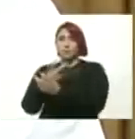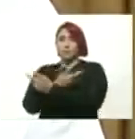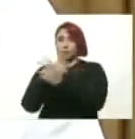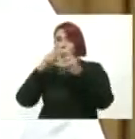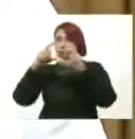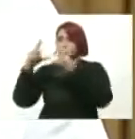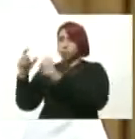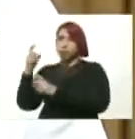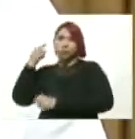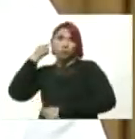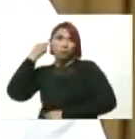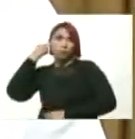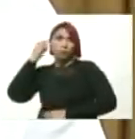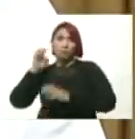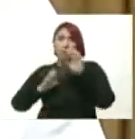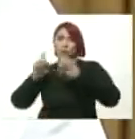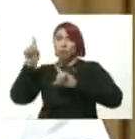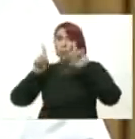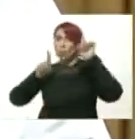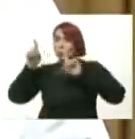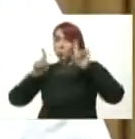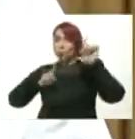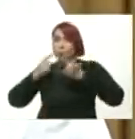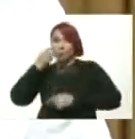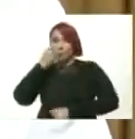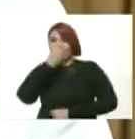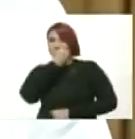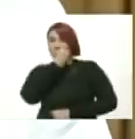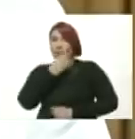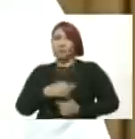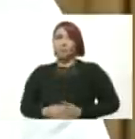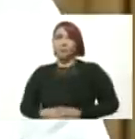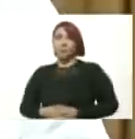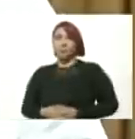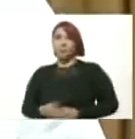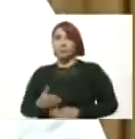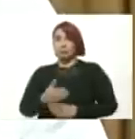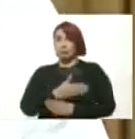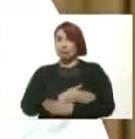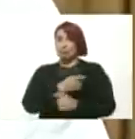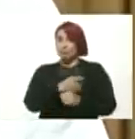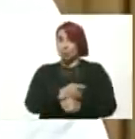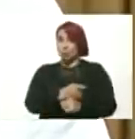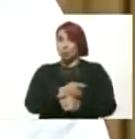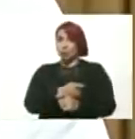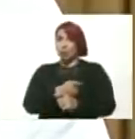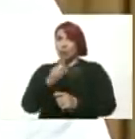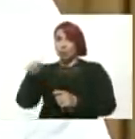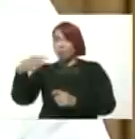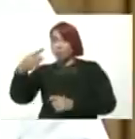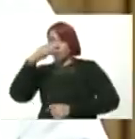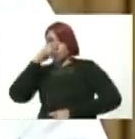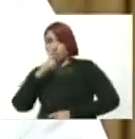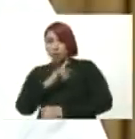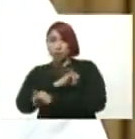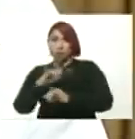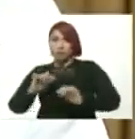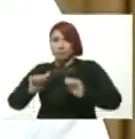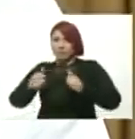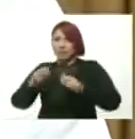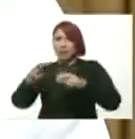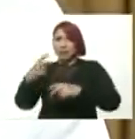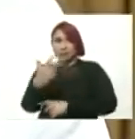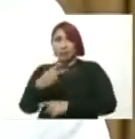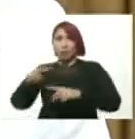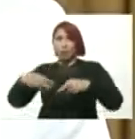fonoaudiología optometría y óptica de pregrado para el año que viene tenemos estimado arrancar con tres nuevos programas de